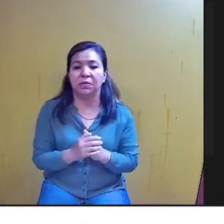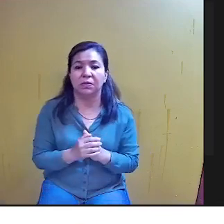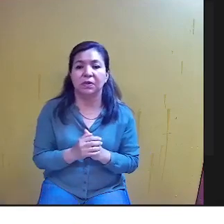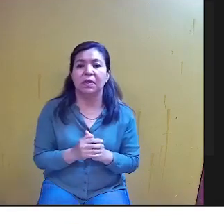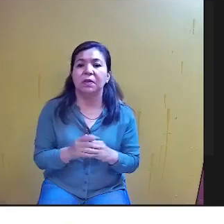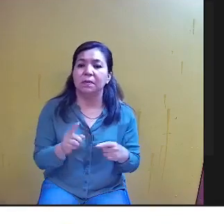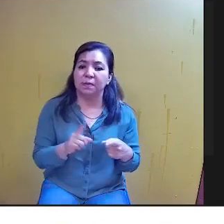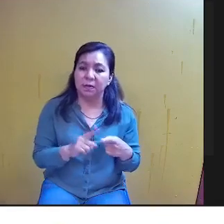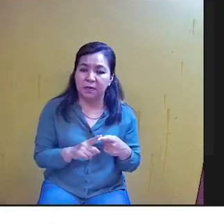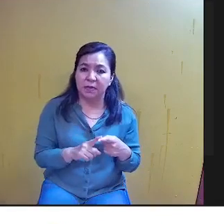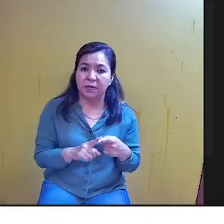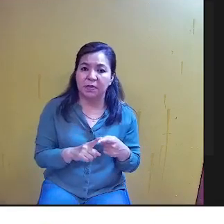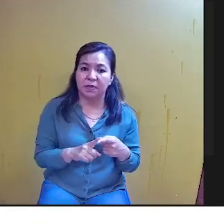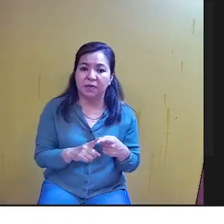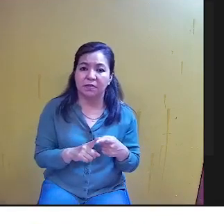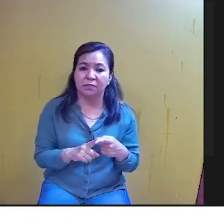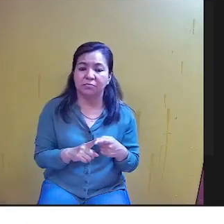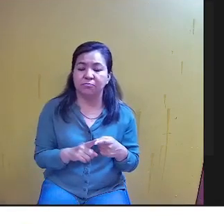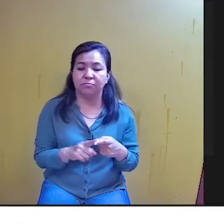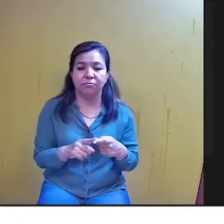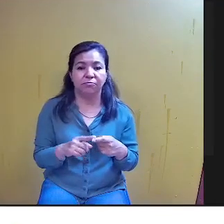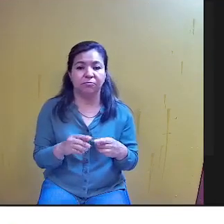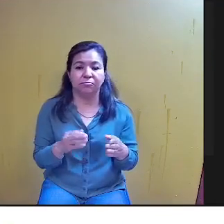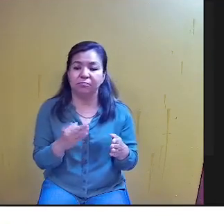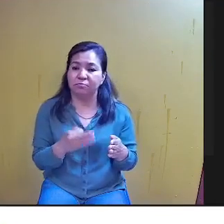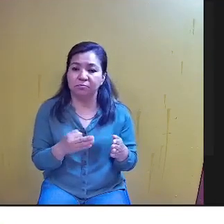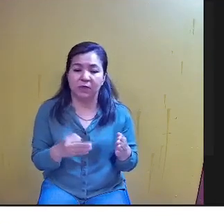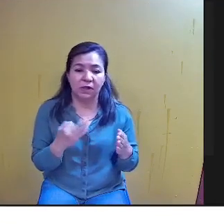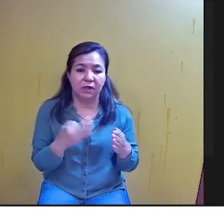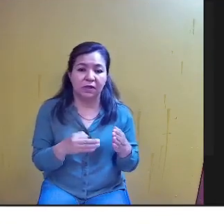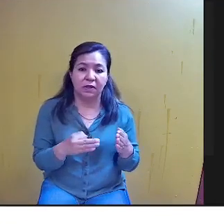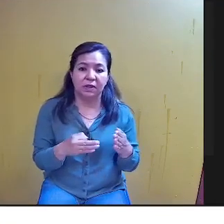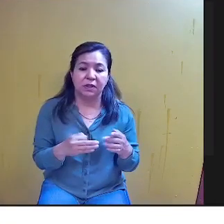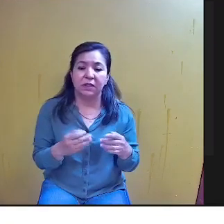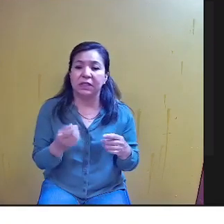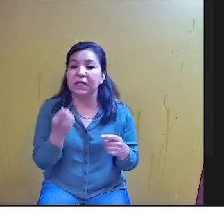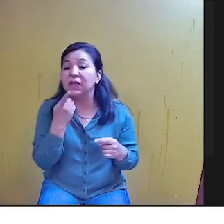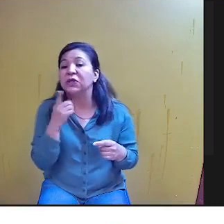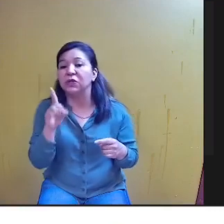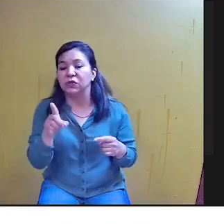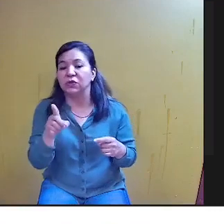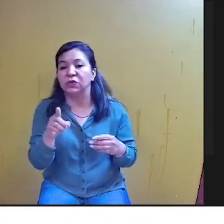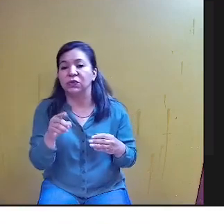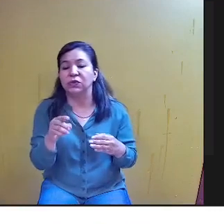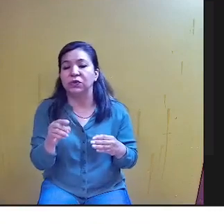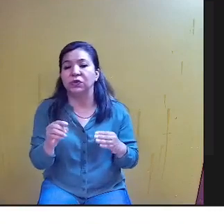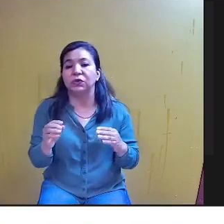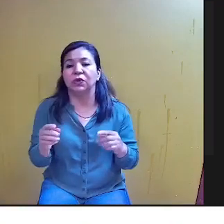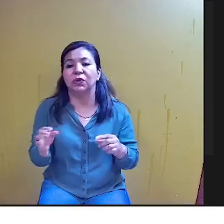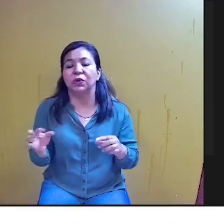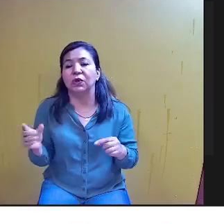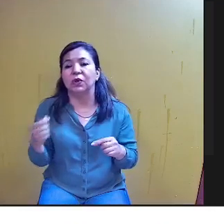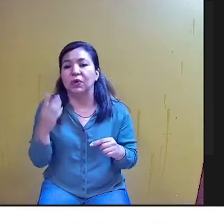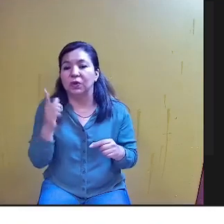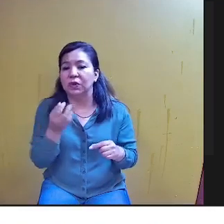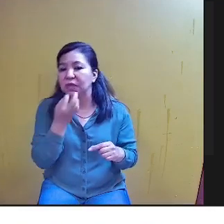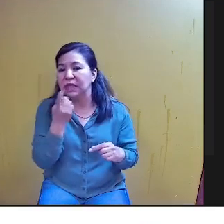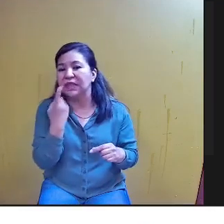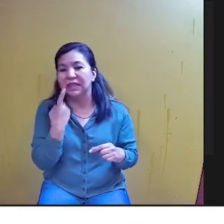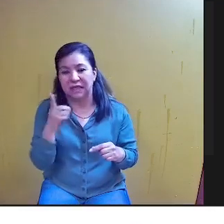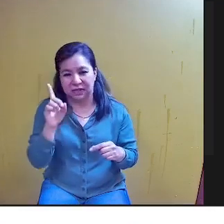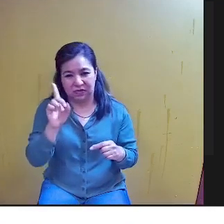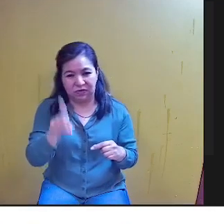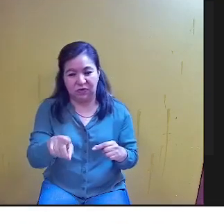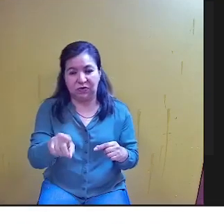primer lugar, se propone declarar inoperante el agravio relativo porque la actora no impugnó oportunamente el contenido de los acuerdos generales 077, diagonal